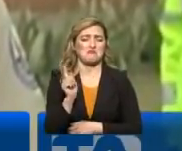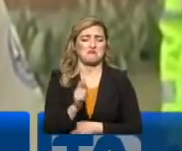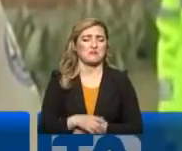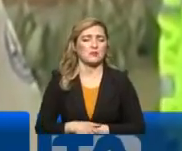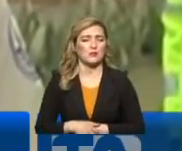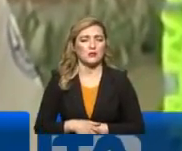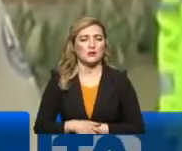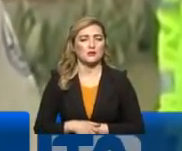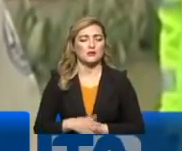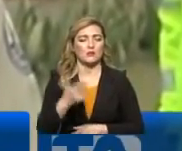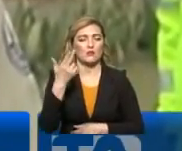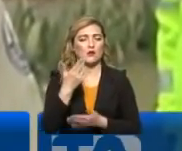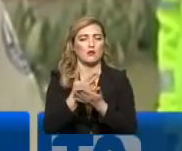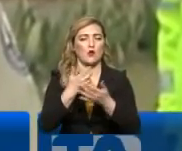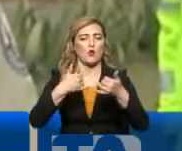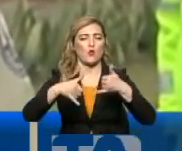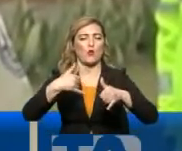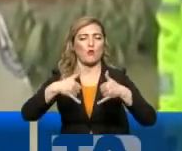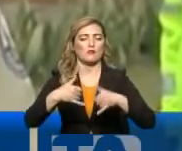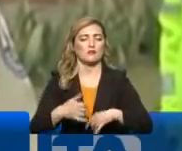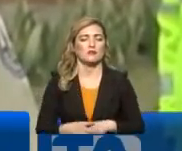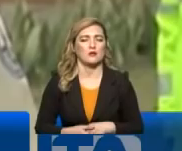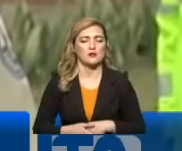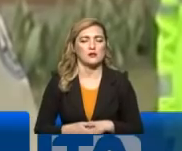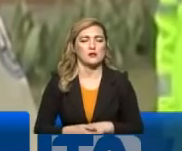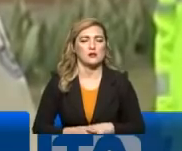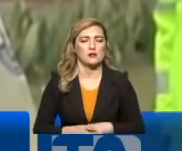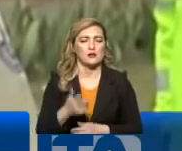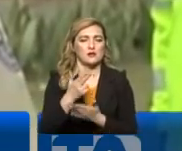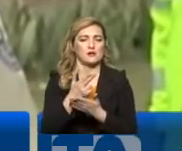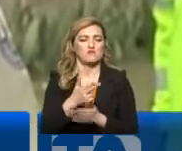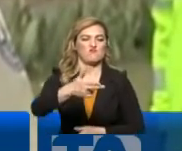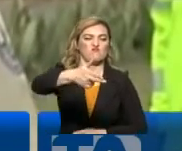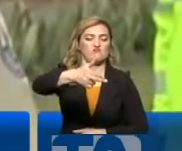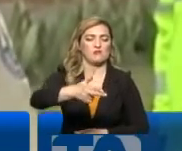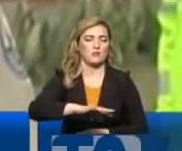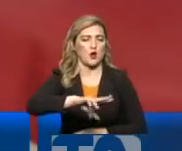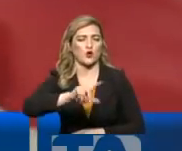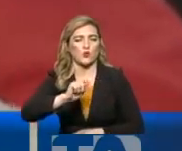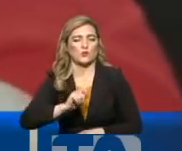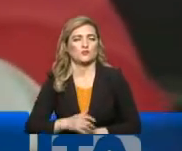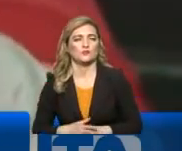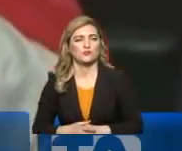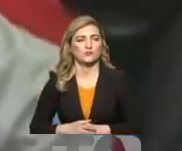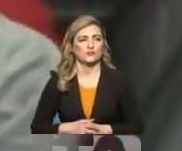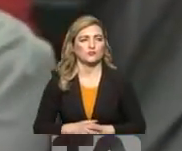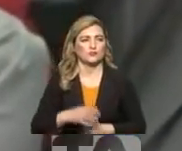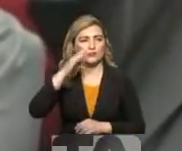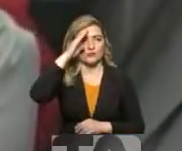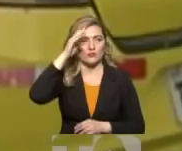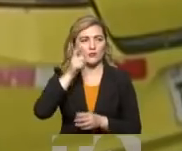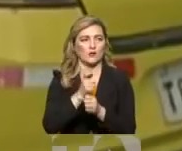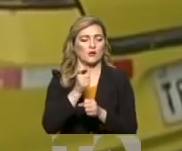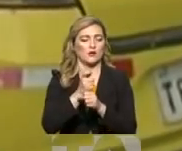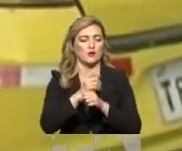arma de fuego, de juguete, que obviamente pensamos que con la cual intimidaban para efectuar los robos. La policía también capturó a